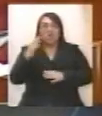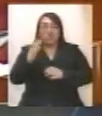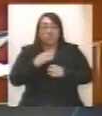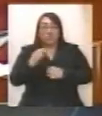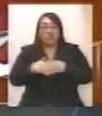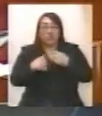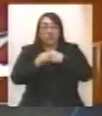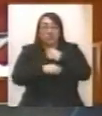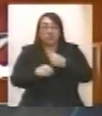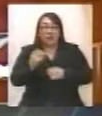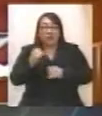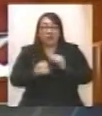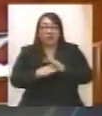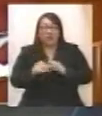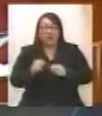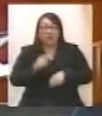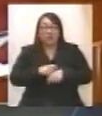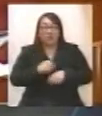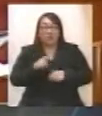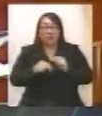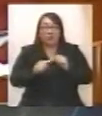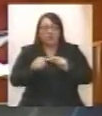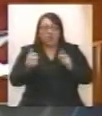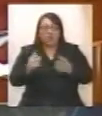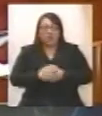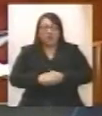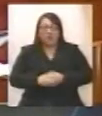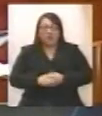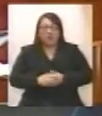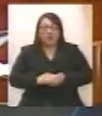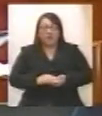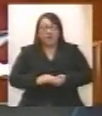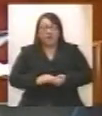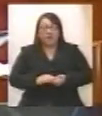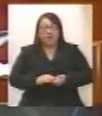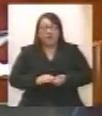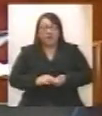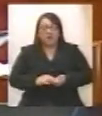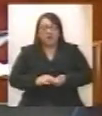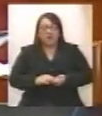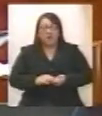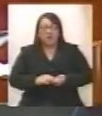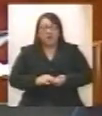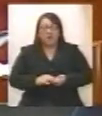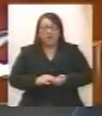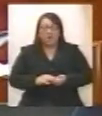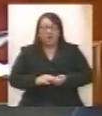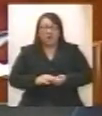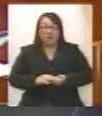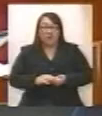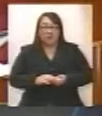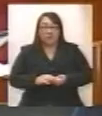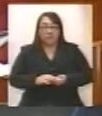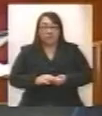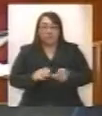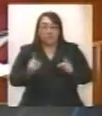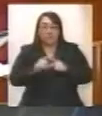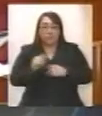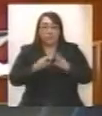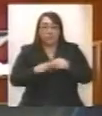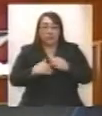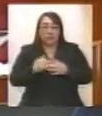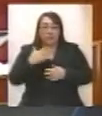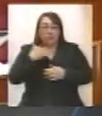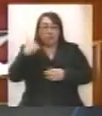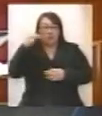del país al finalizar el periodo del 2016. También nos preocupamos por la calidad de vida que merecen nuestros